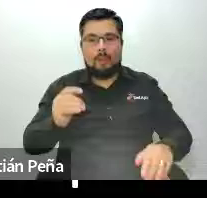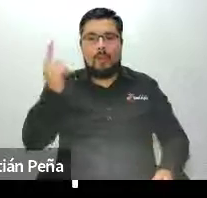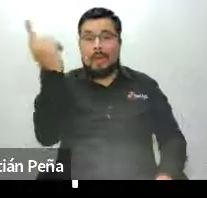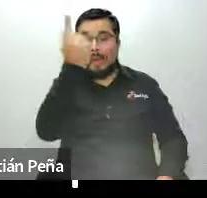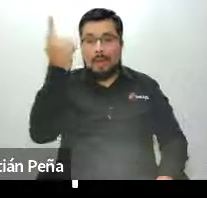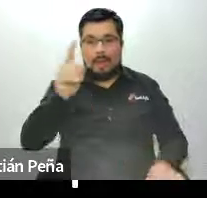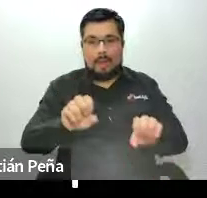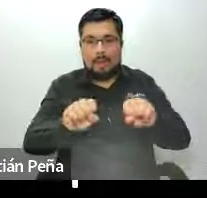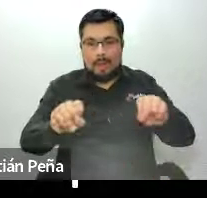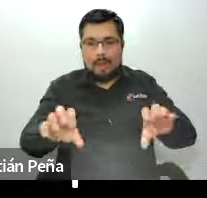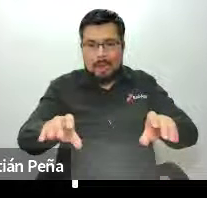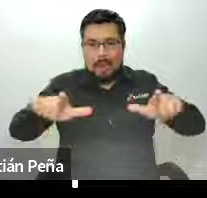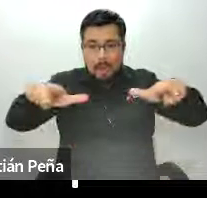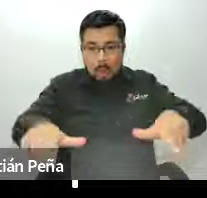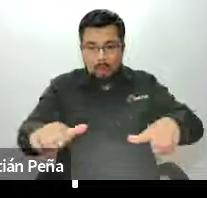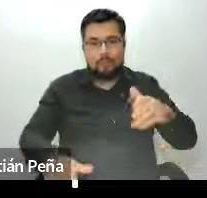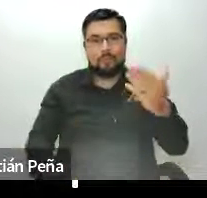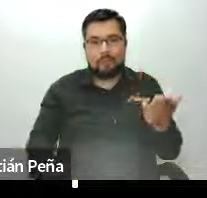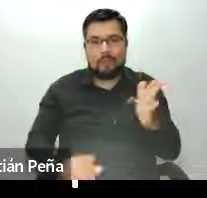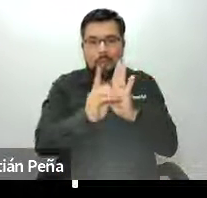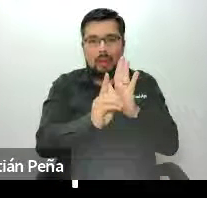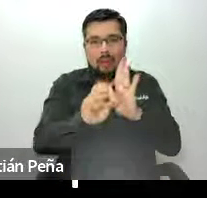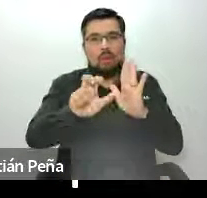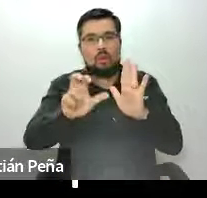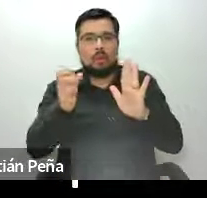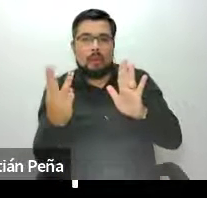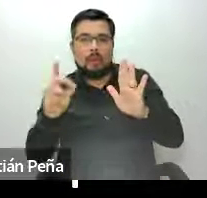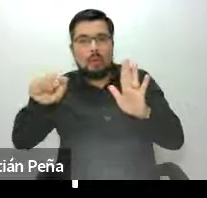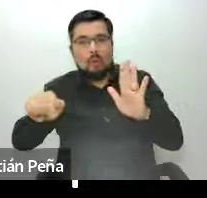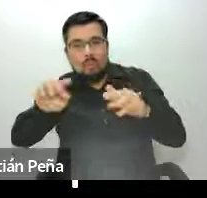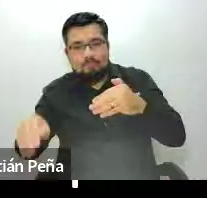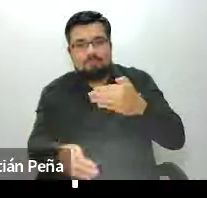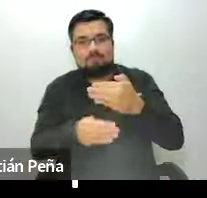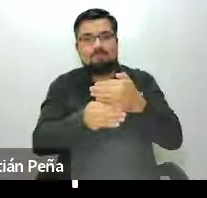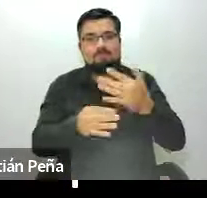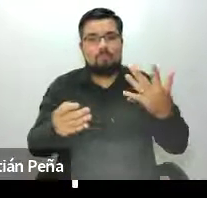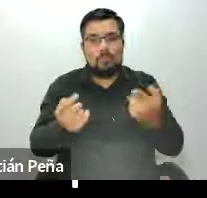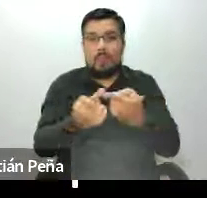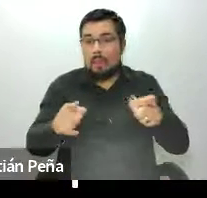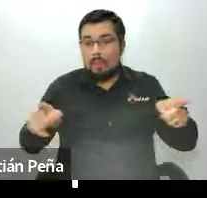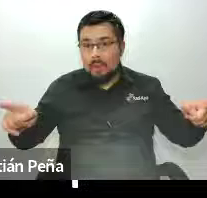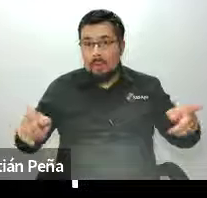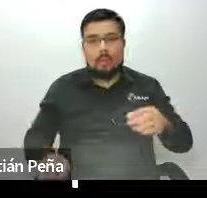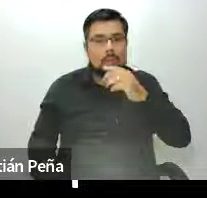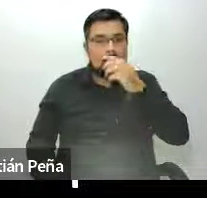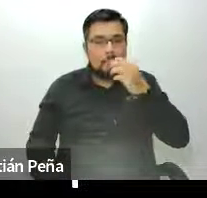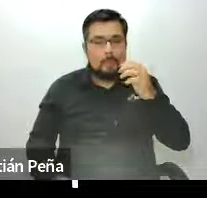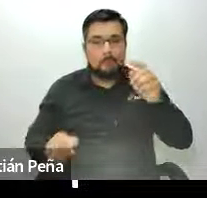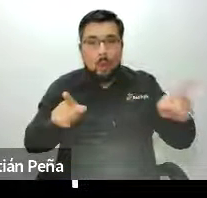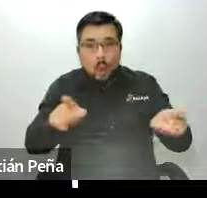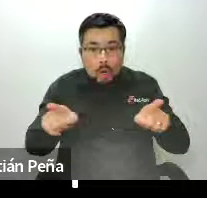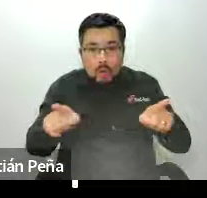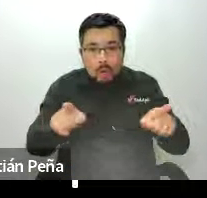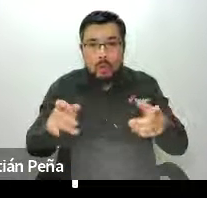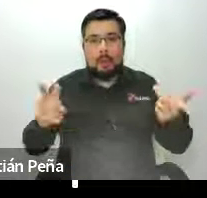se propone, ¿no?, a este decreto 83, de generar ciertas orientaciones que nos permitan implementar adecuaciones curriculares. ¿Qué son las